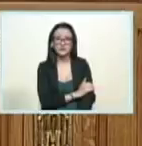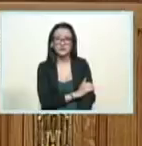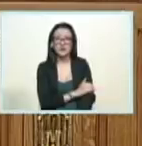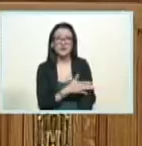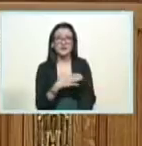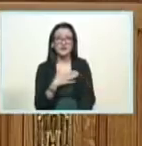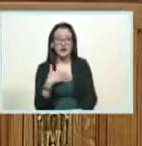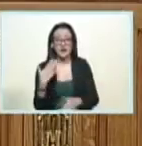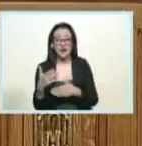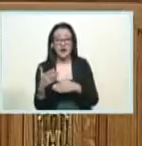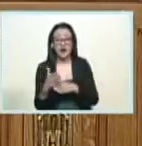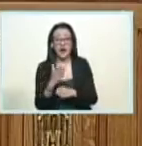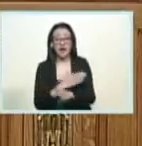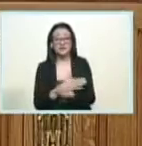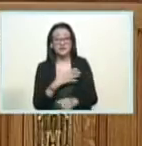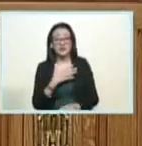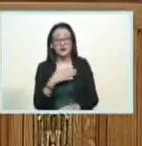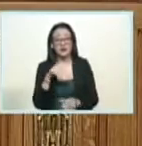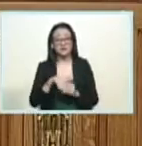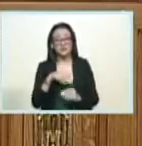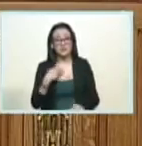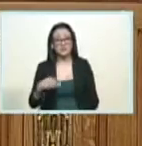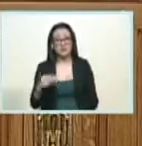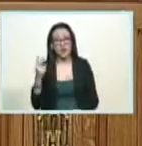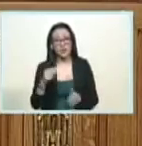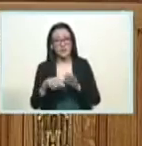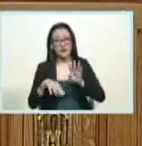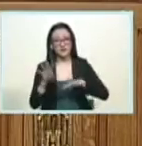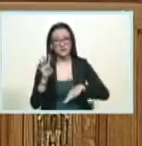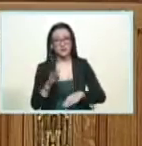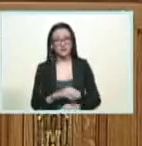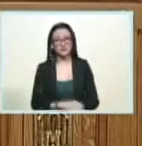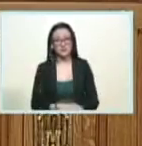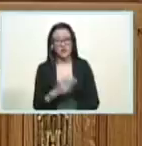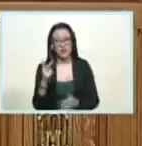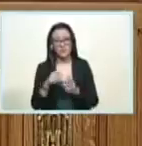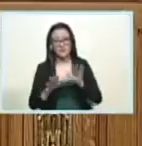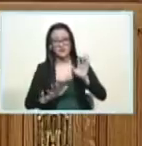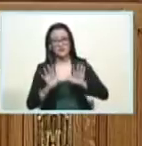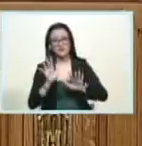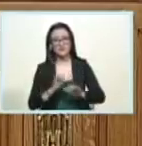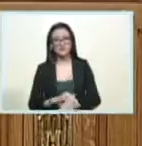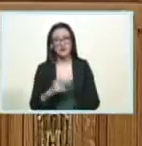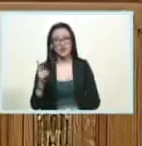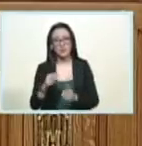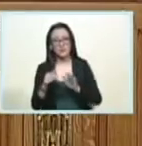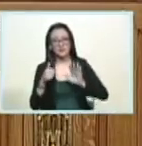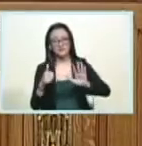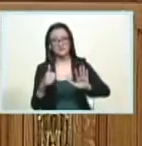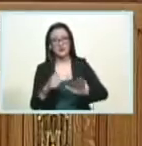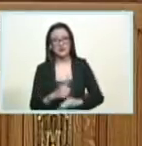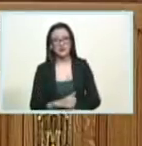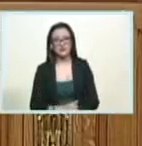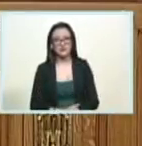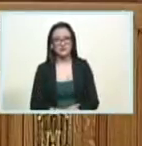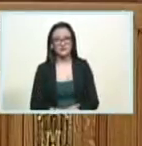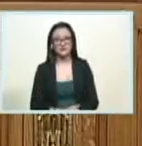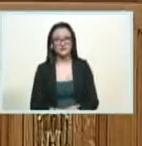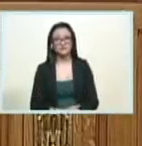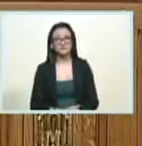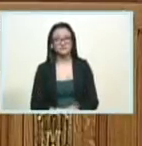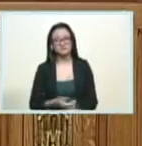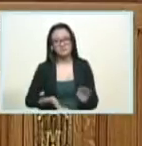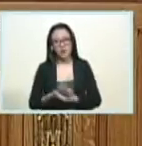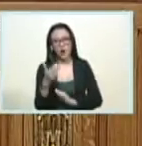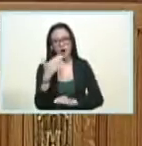pretendía que se adelantaran las elecciones presidenciales para el 2014, para el 2015, para el 2016, y salían